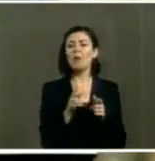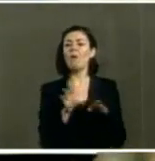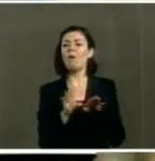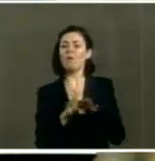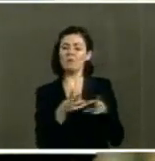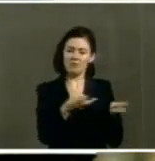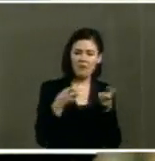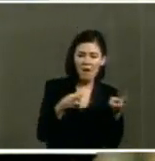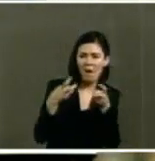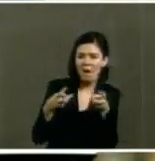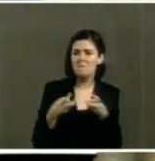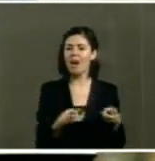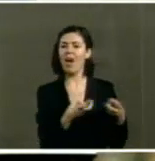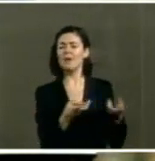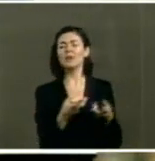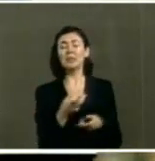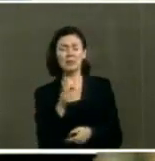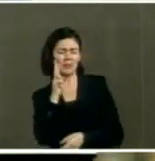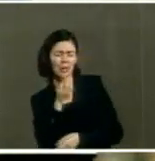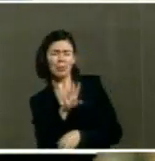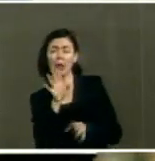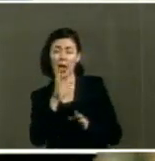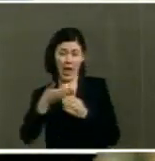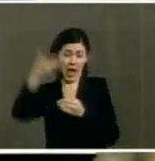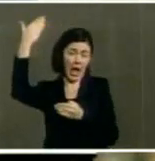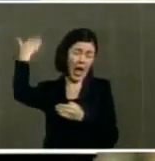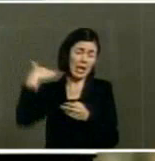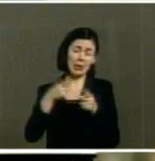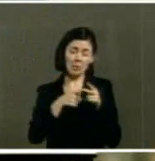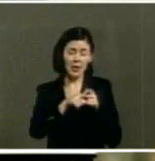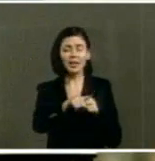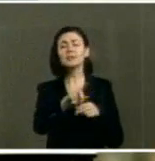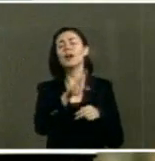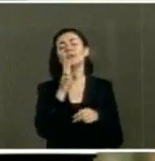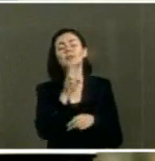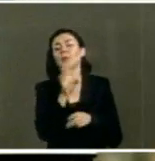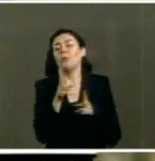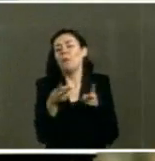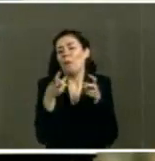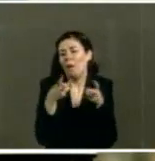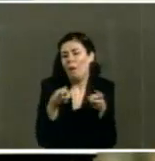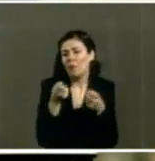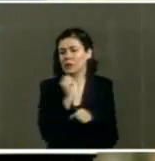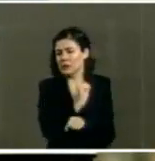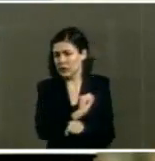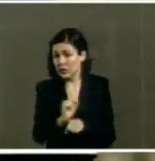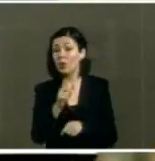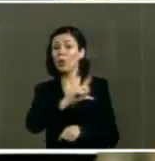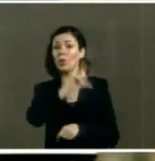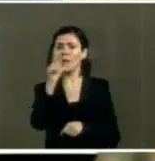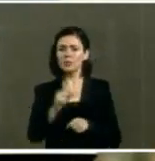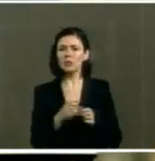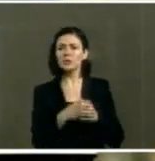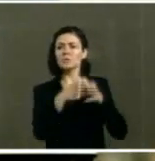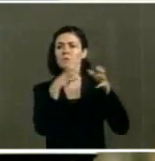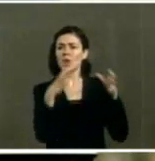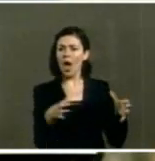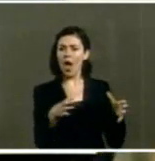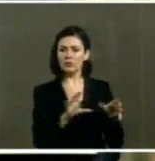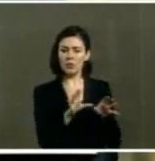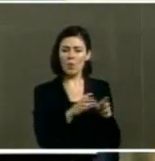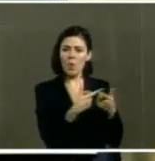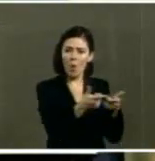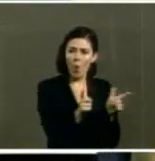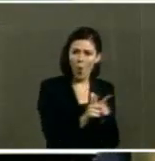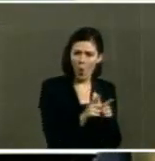como pandillas aparentemente inofensivas. Luego evolucionaron a cárteles con redes de corrupción dentro de